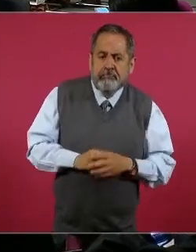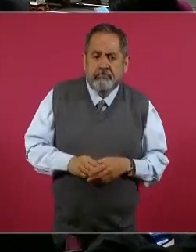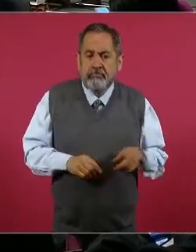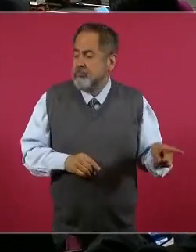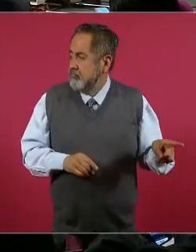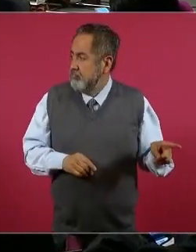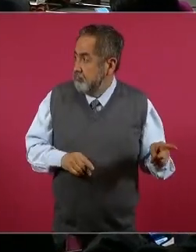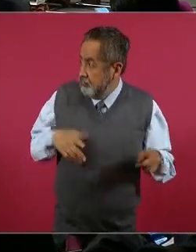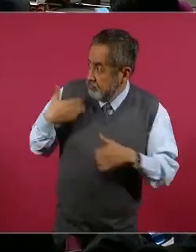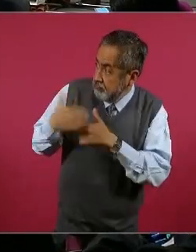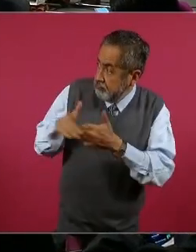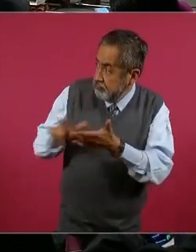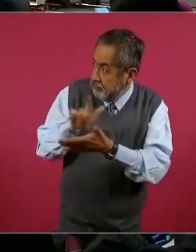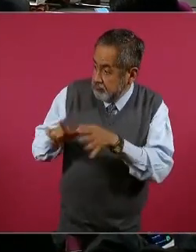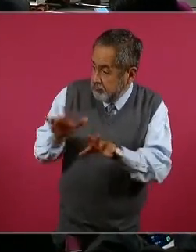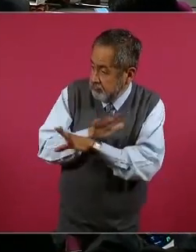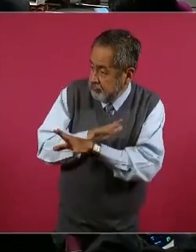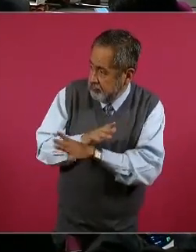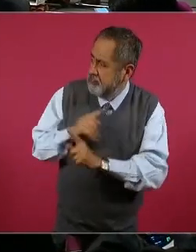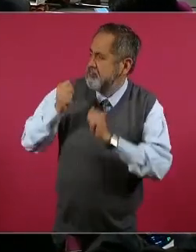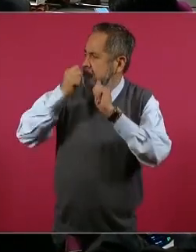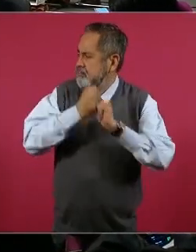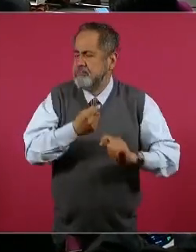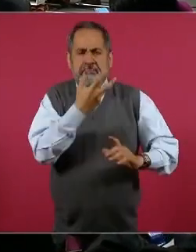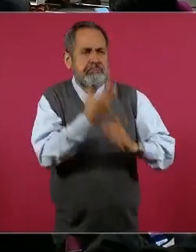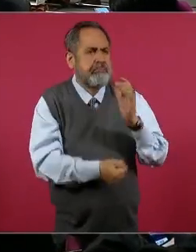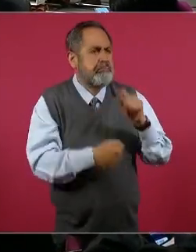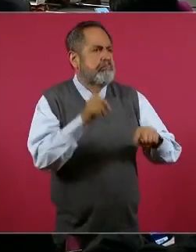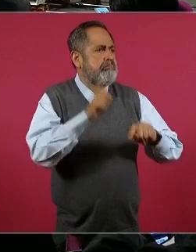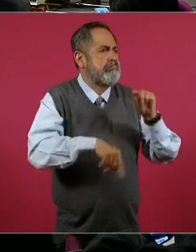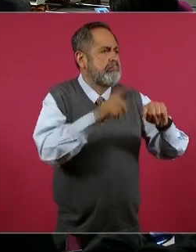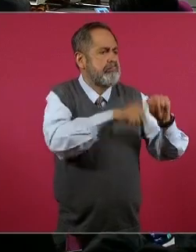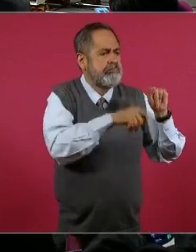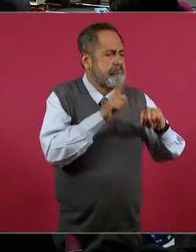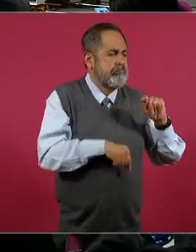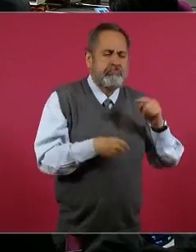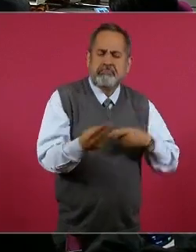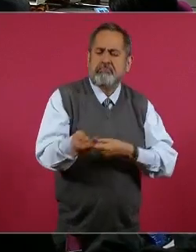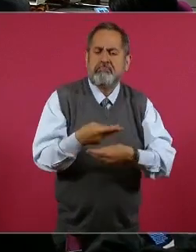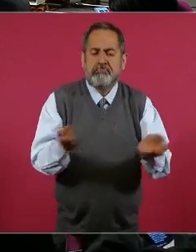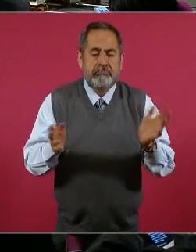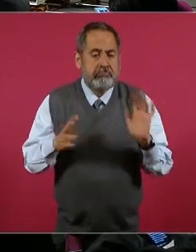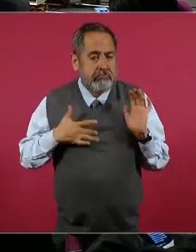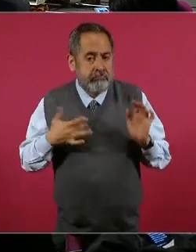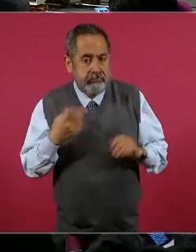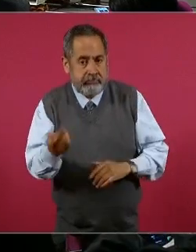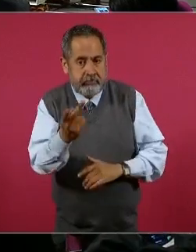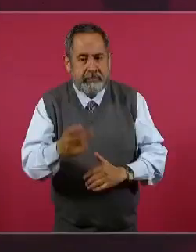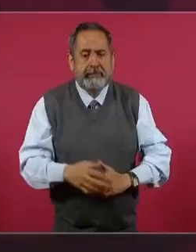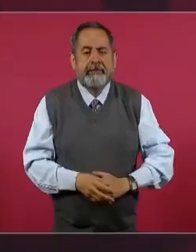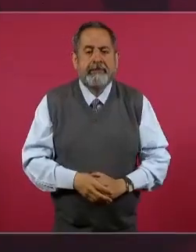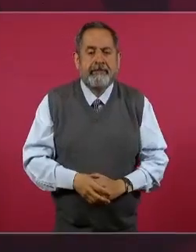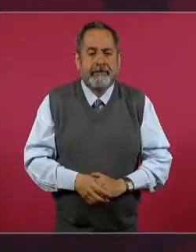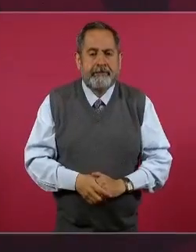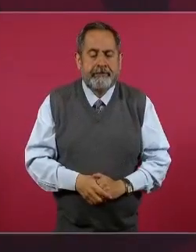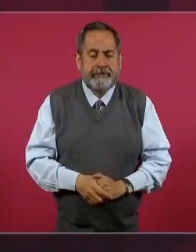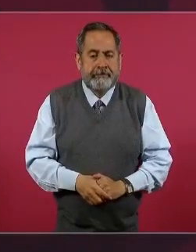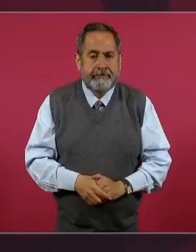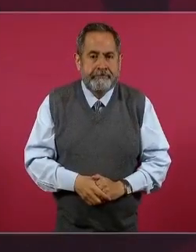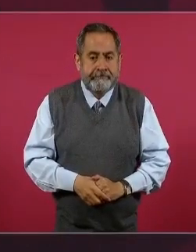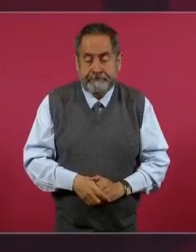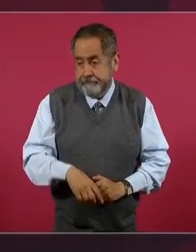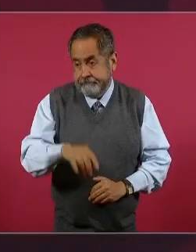al Poder Judicial, se está empezando a dar estos primeros pasos. Esa será la primera. Sí, según